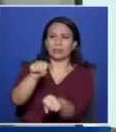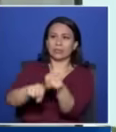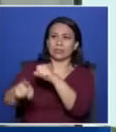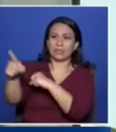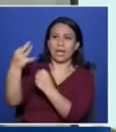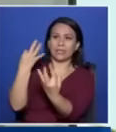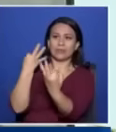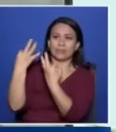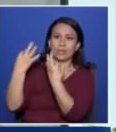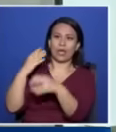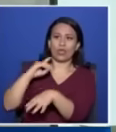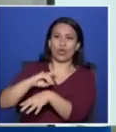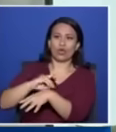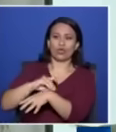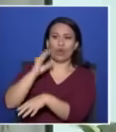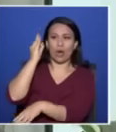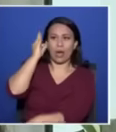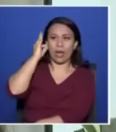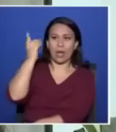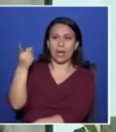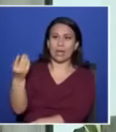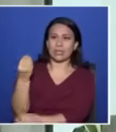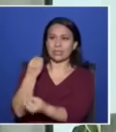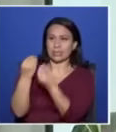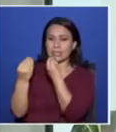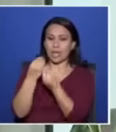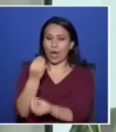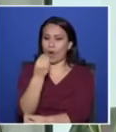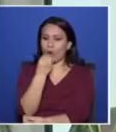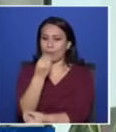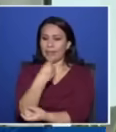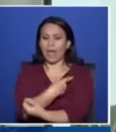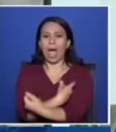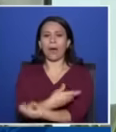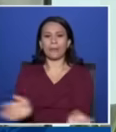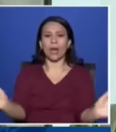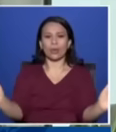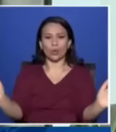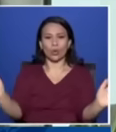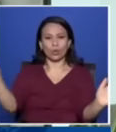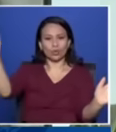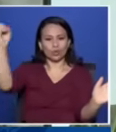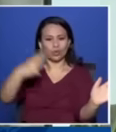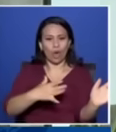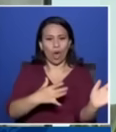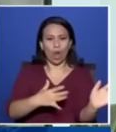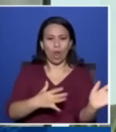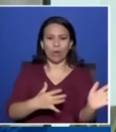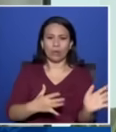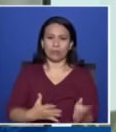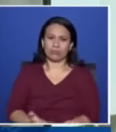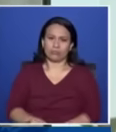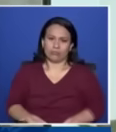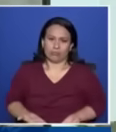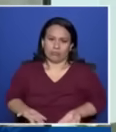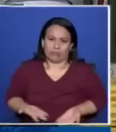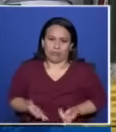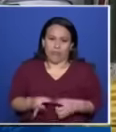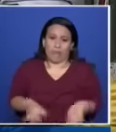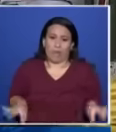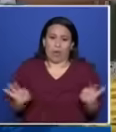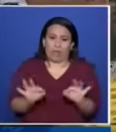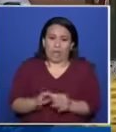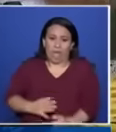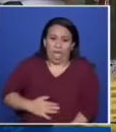Si nosotros consumimos alimentos que están a la intemperie, a temperaturas elevadas, probablemente vayamos a enfermarnos.